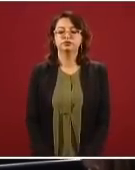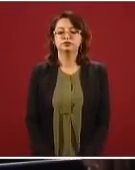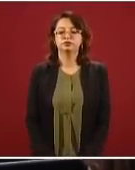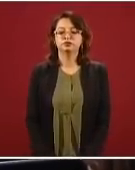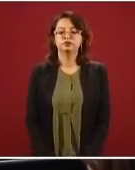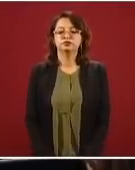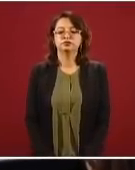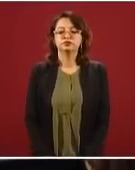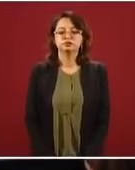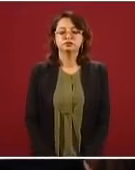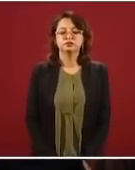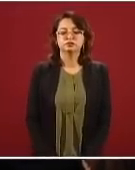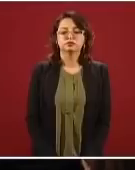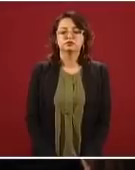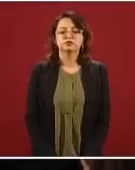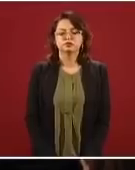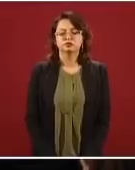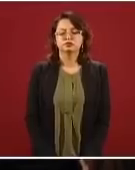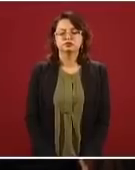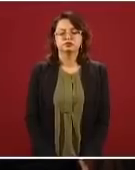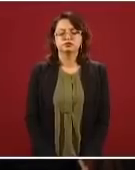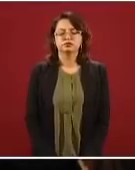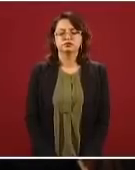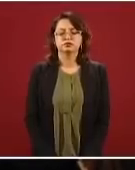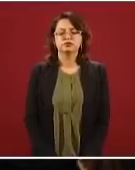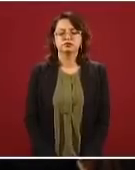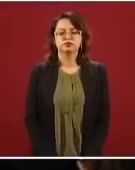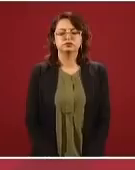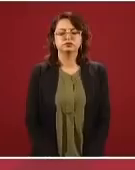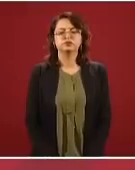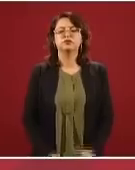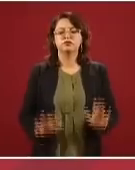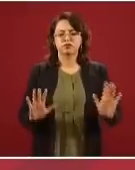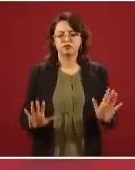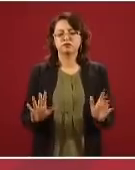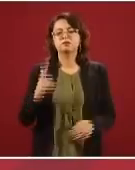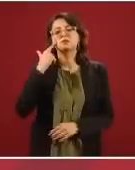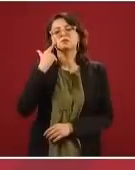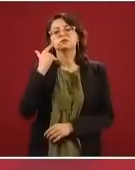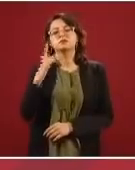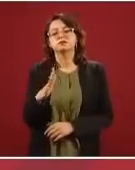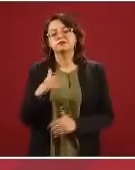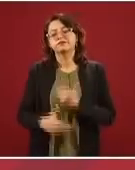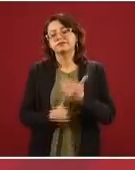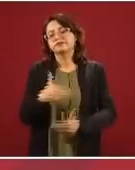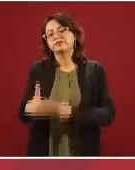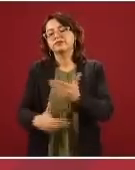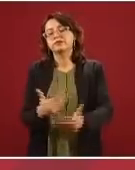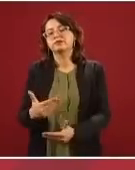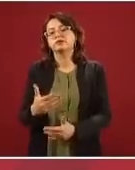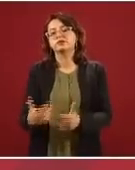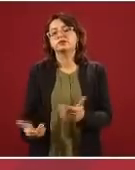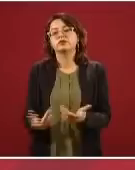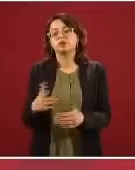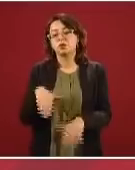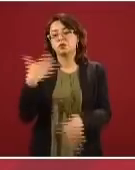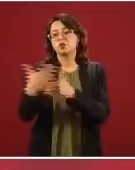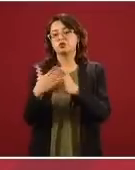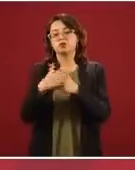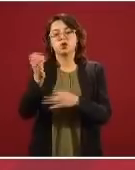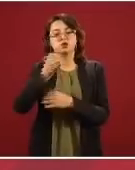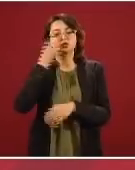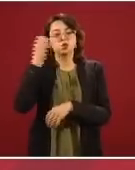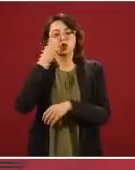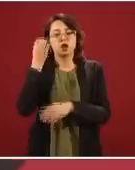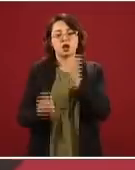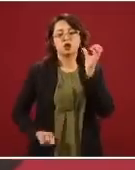descanso? Se está viendo. Esto lo vamos a resolver antes del nuevo ciclo escolar,